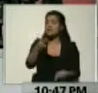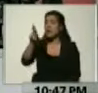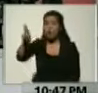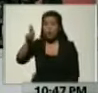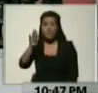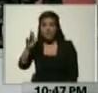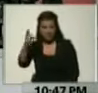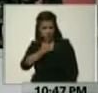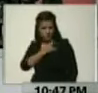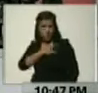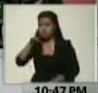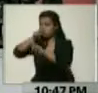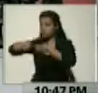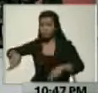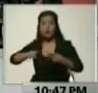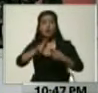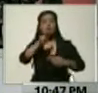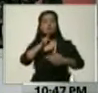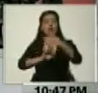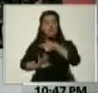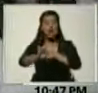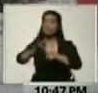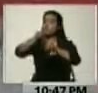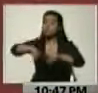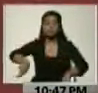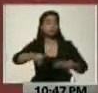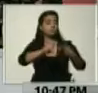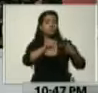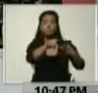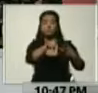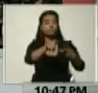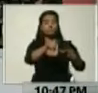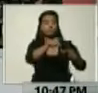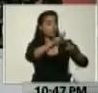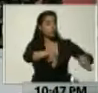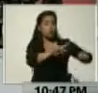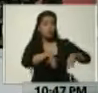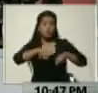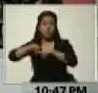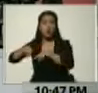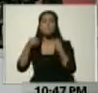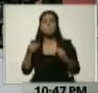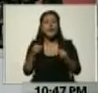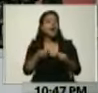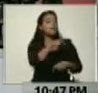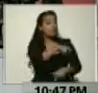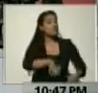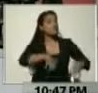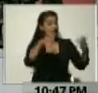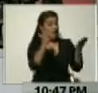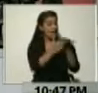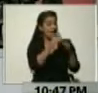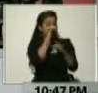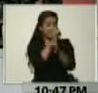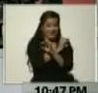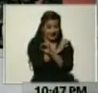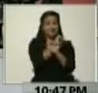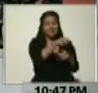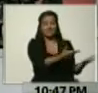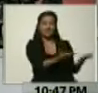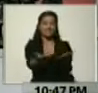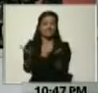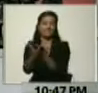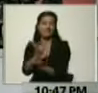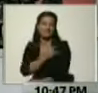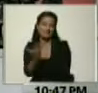la UNEFA, van a eliminar todo lo que sea gratis para que estudien solo los hijos de los que tienen plata. Y está, como yo